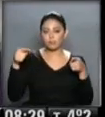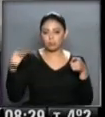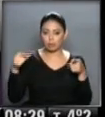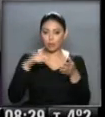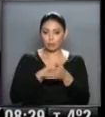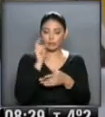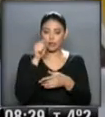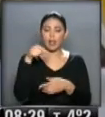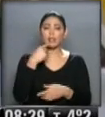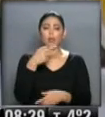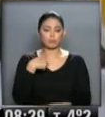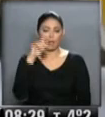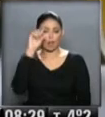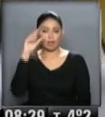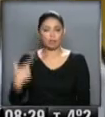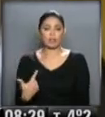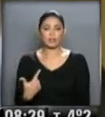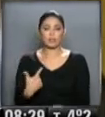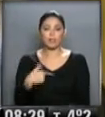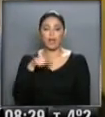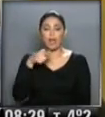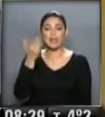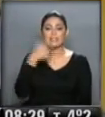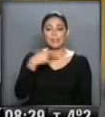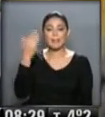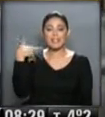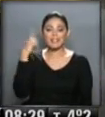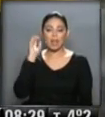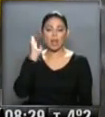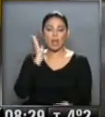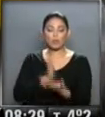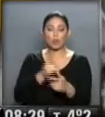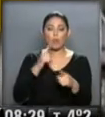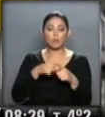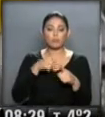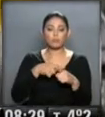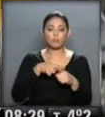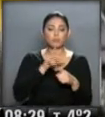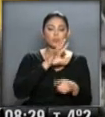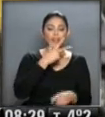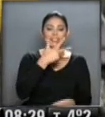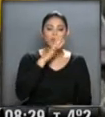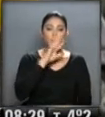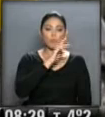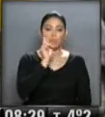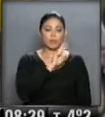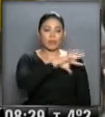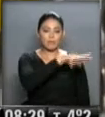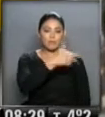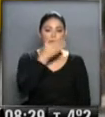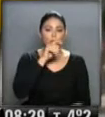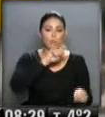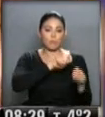se declaró inocente ariel castro acusado la semana pasada de la violación y secuestro de tres mujeres durante una década en cleveland